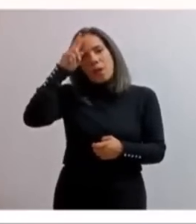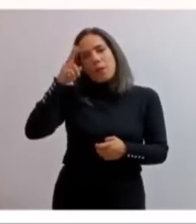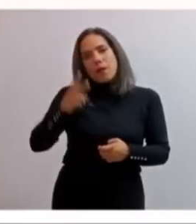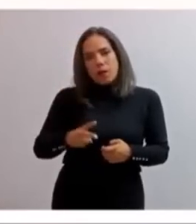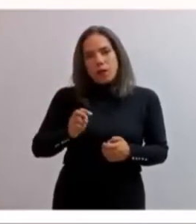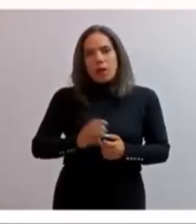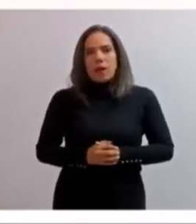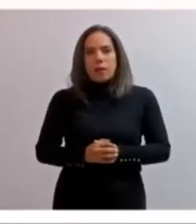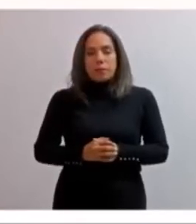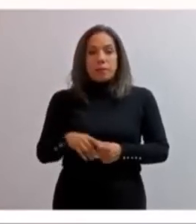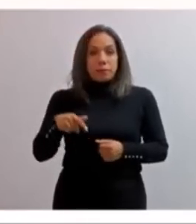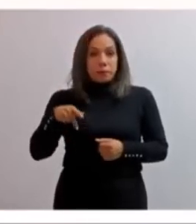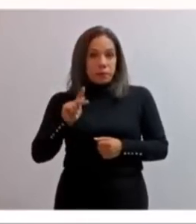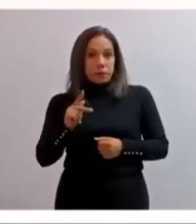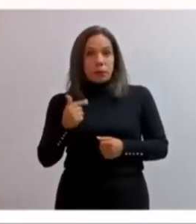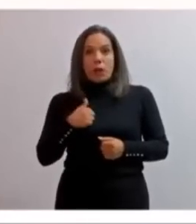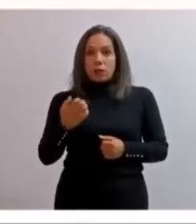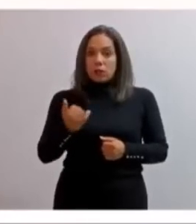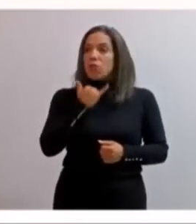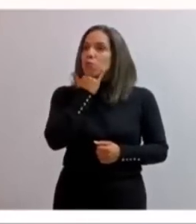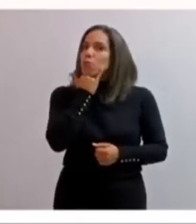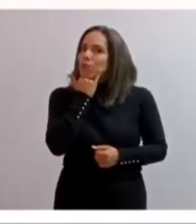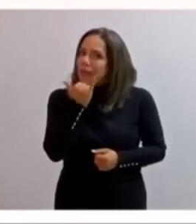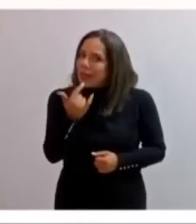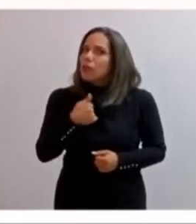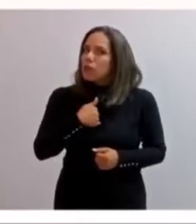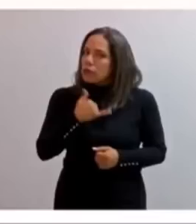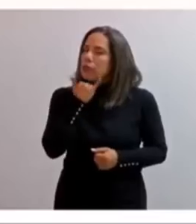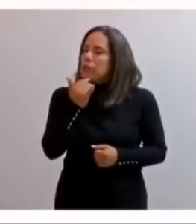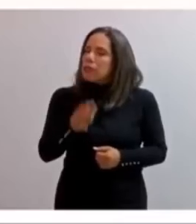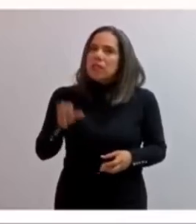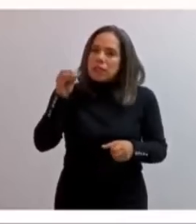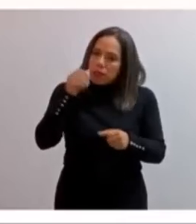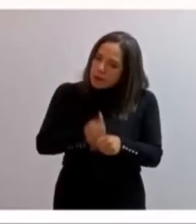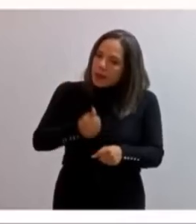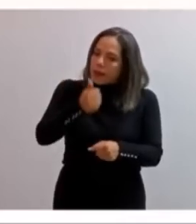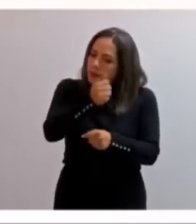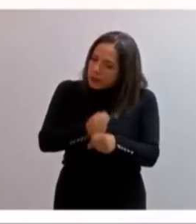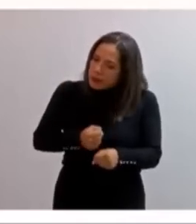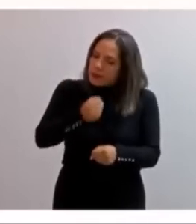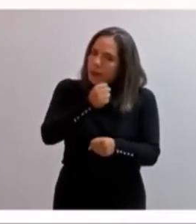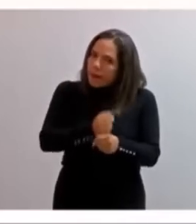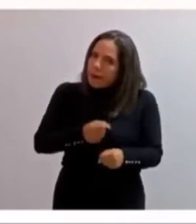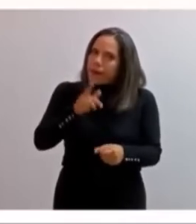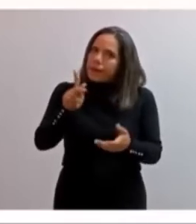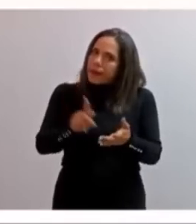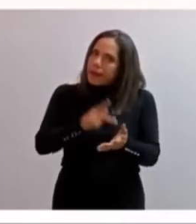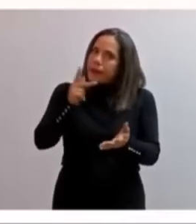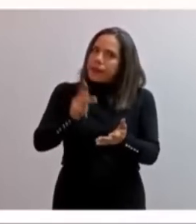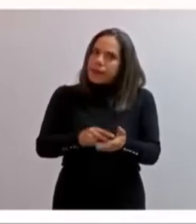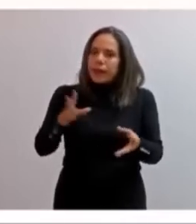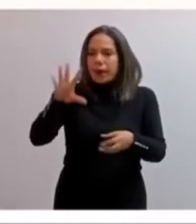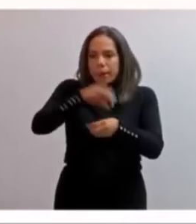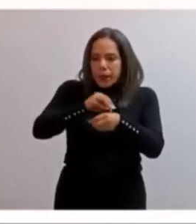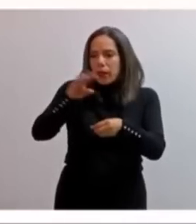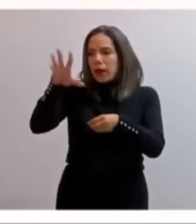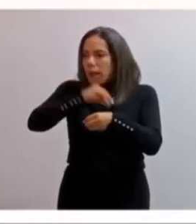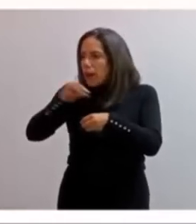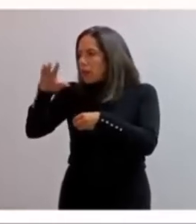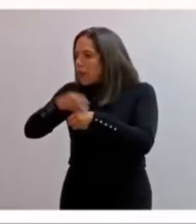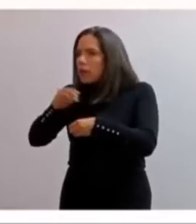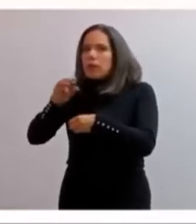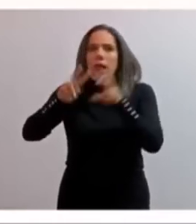creo que aquí incluso ha sido un error mío, hemos insistido en la integración de contenidos, en la integración